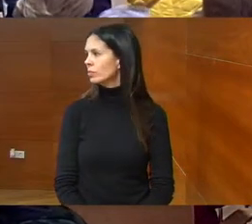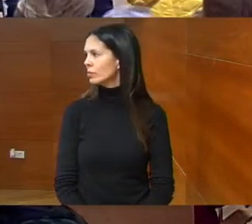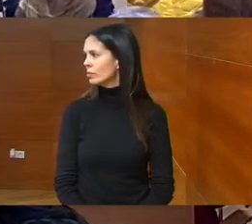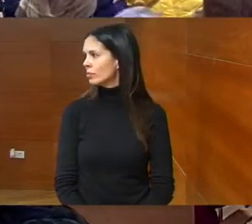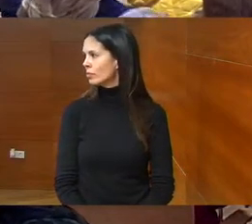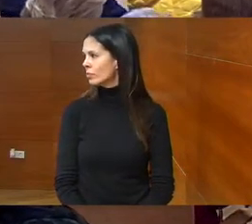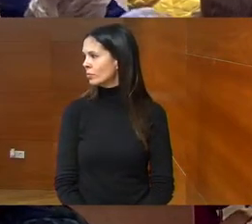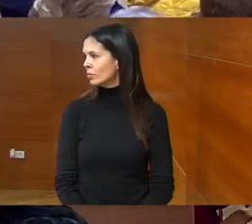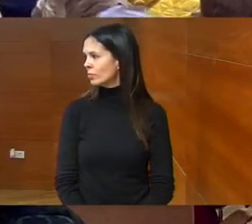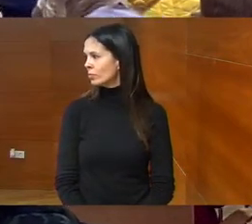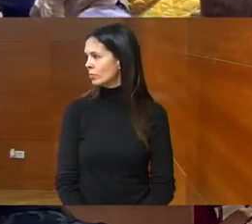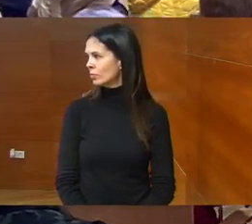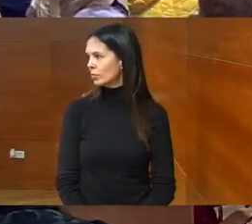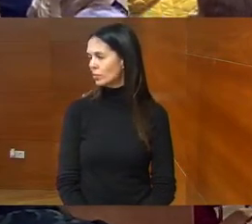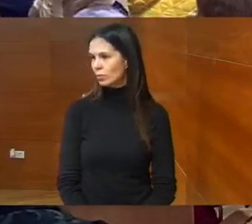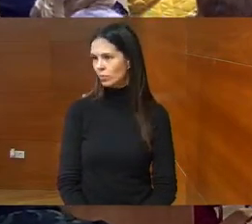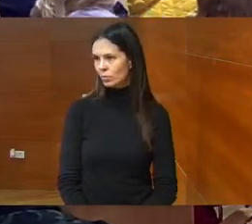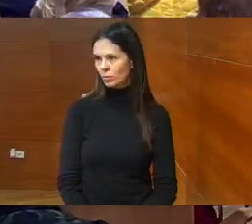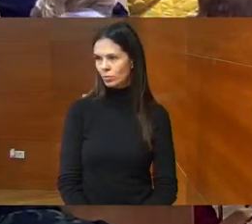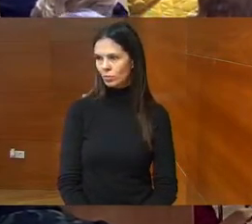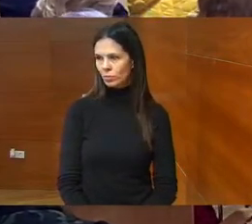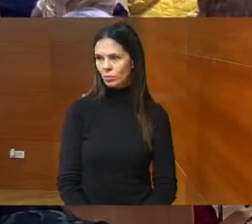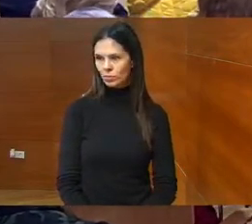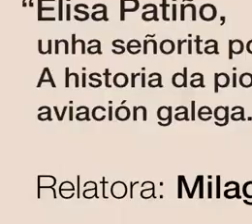muy bien muchas gracias